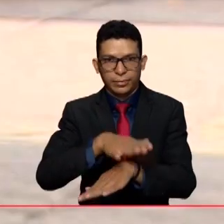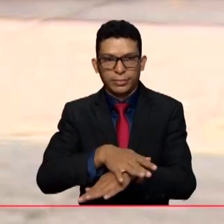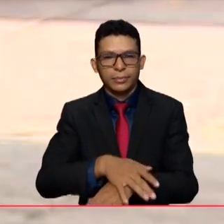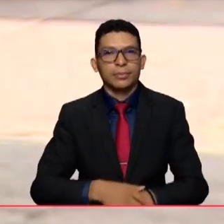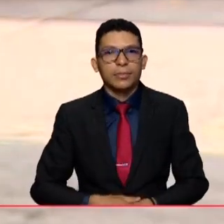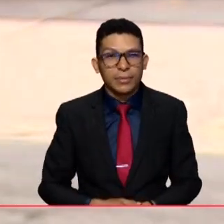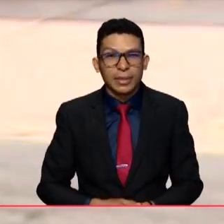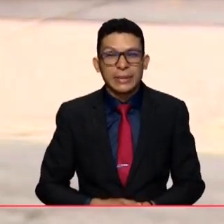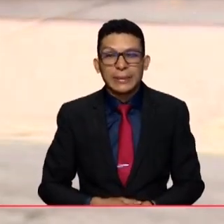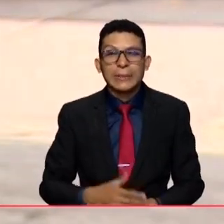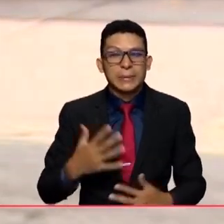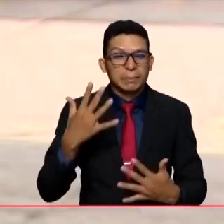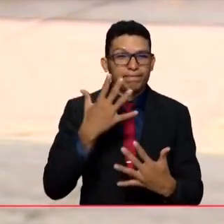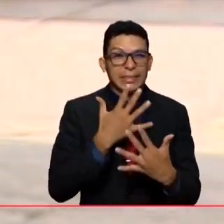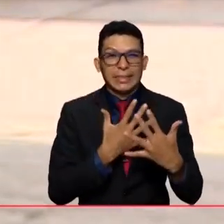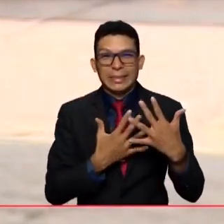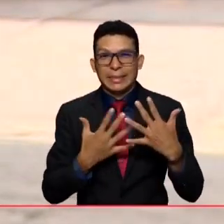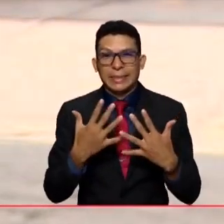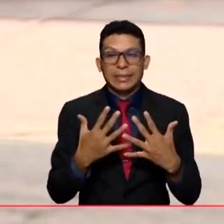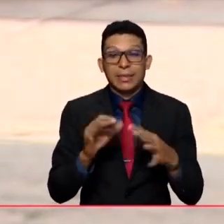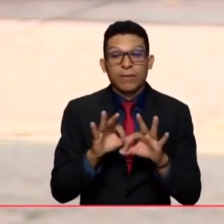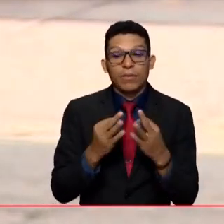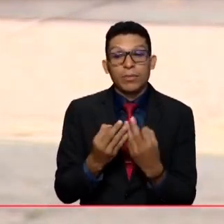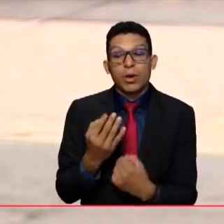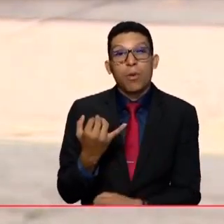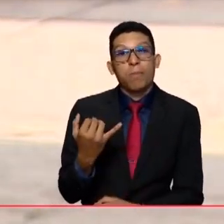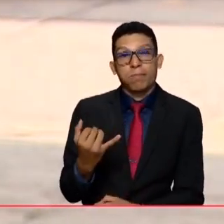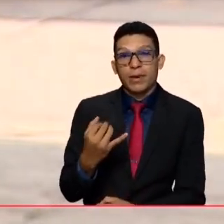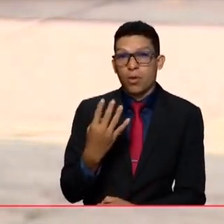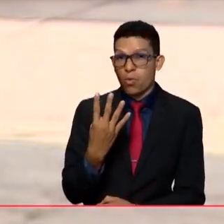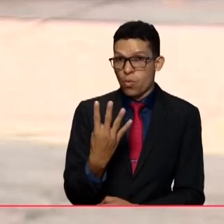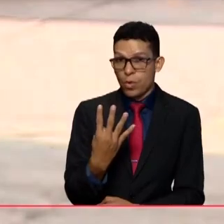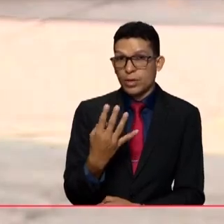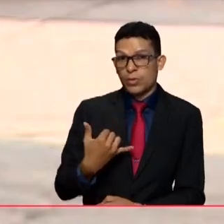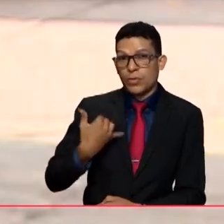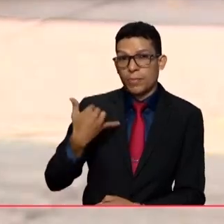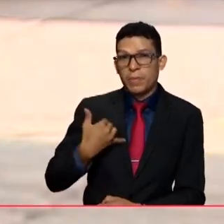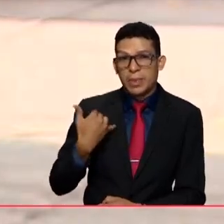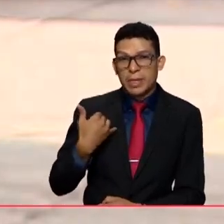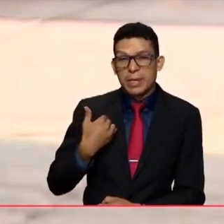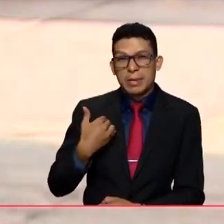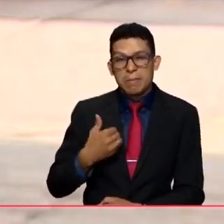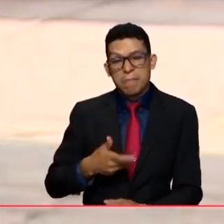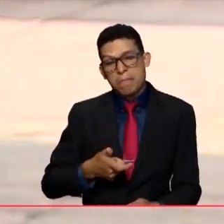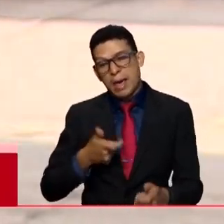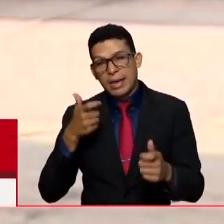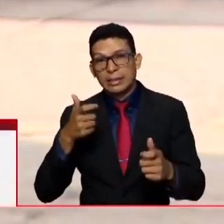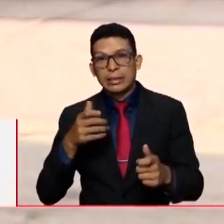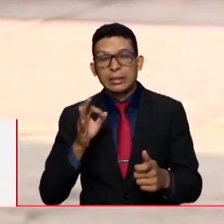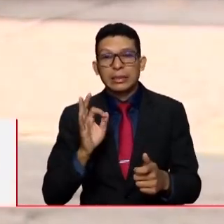y todo un drama viven las familias de los cuatro jóvenes masacrados con tiros de gracia